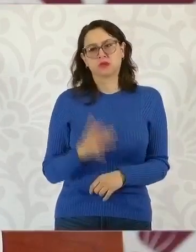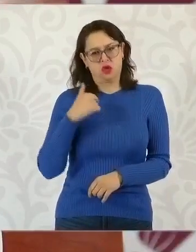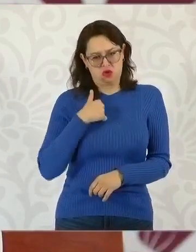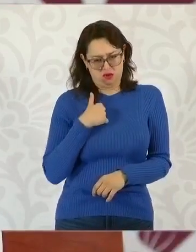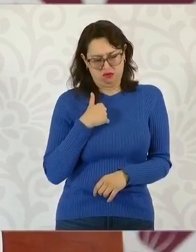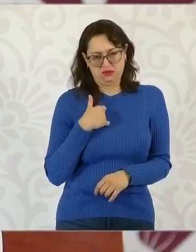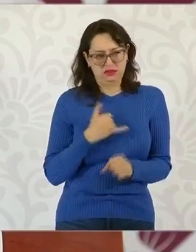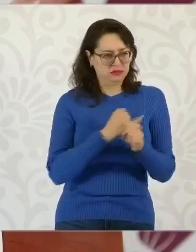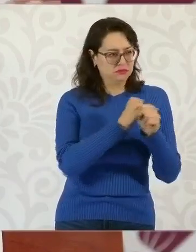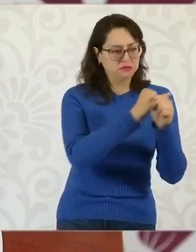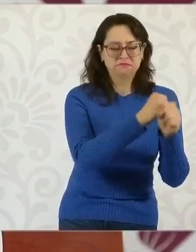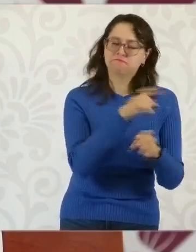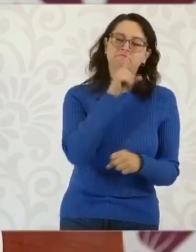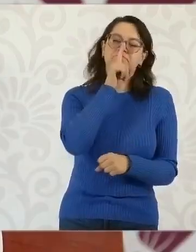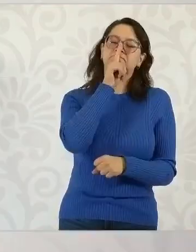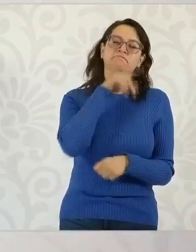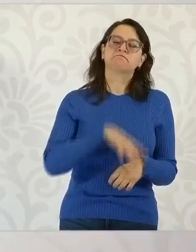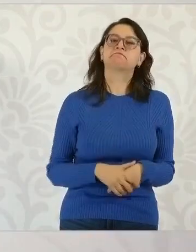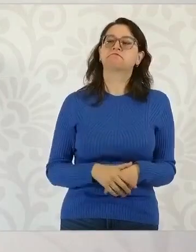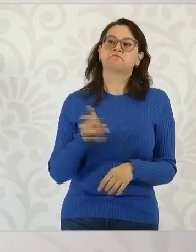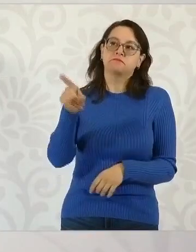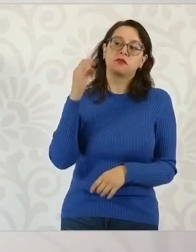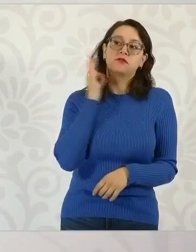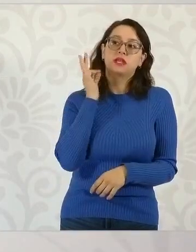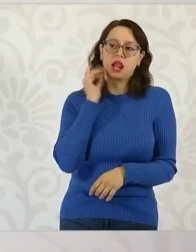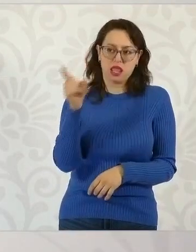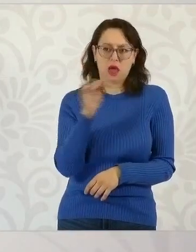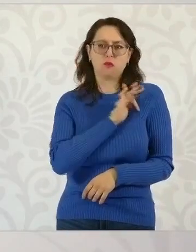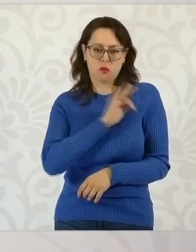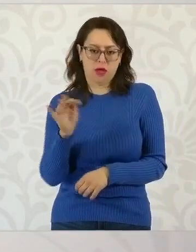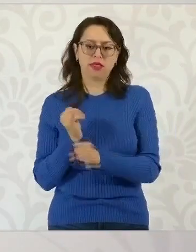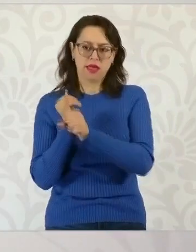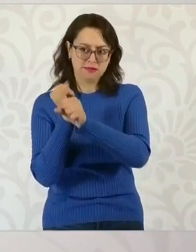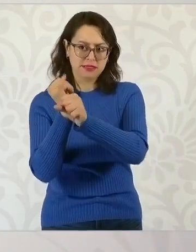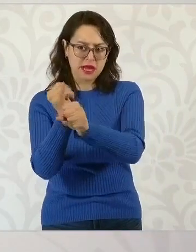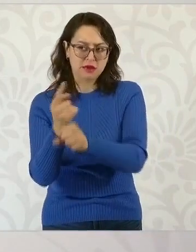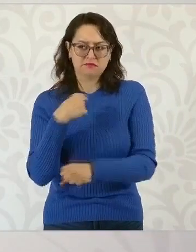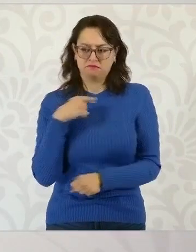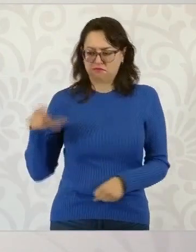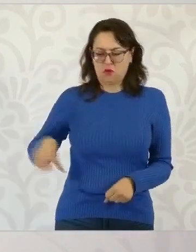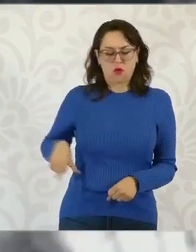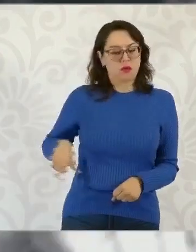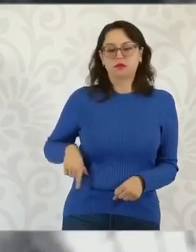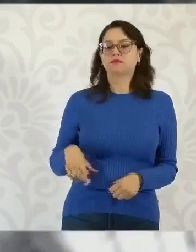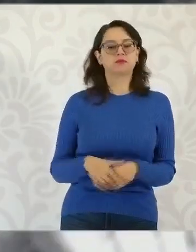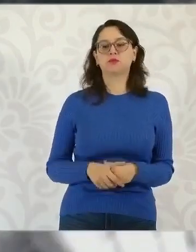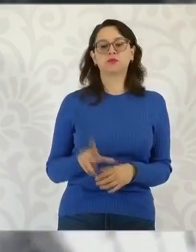algún tema en la Fiscalía, pues que proceda la Fiscalía. Pero nosotros como gobierno no lo vamos a